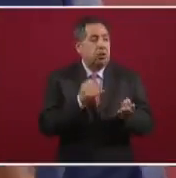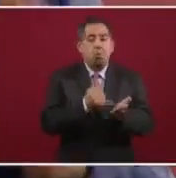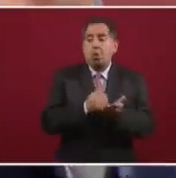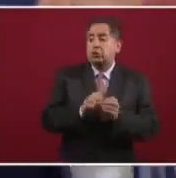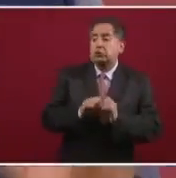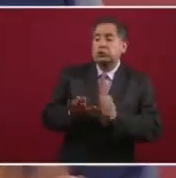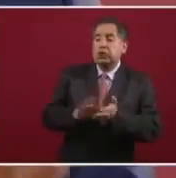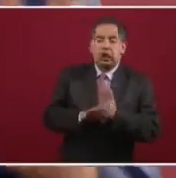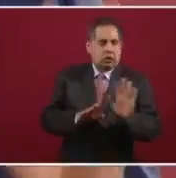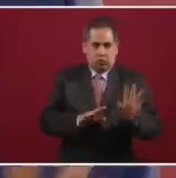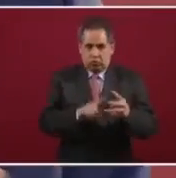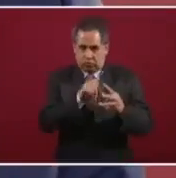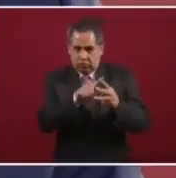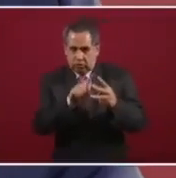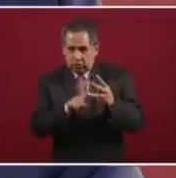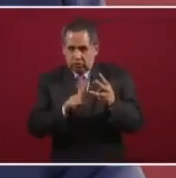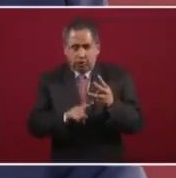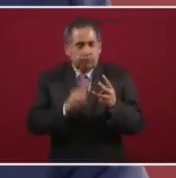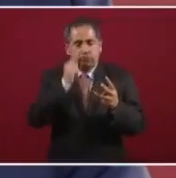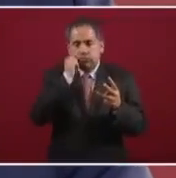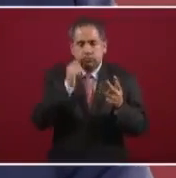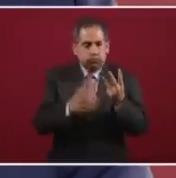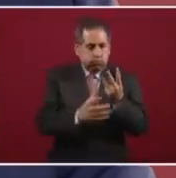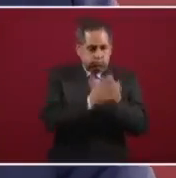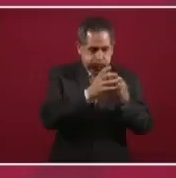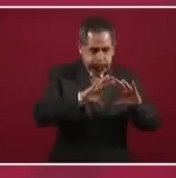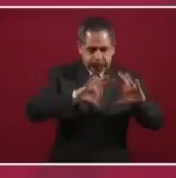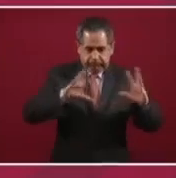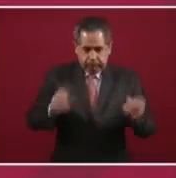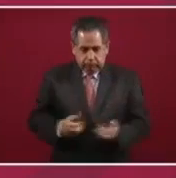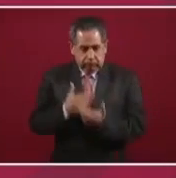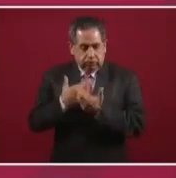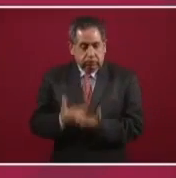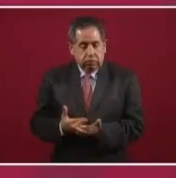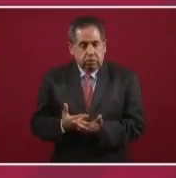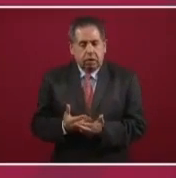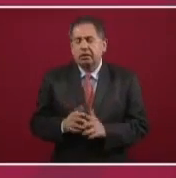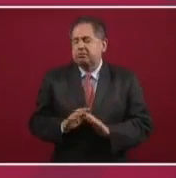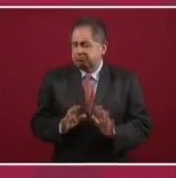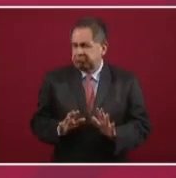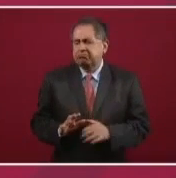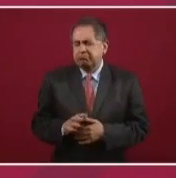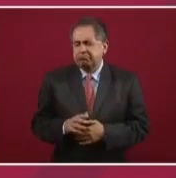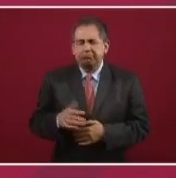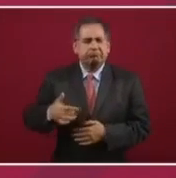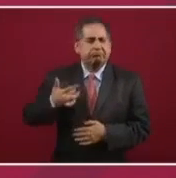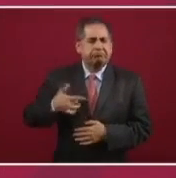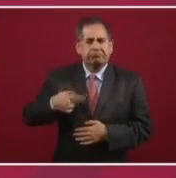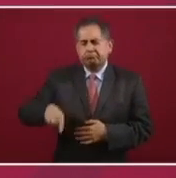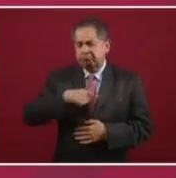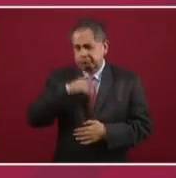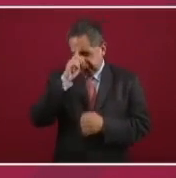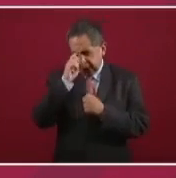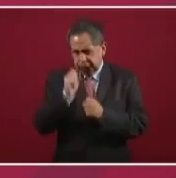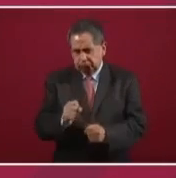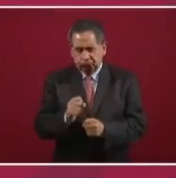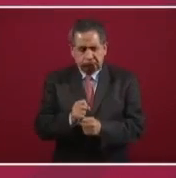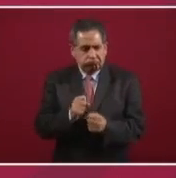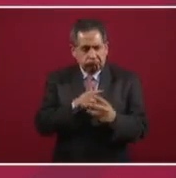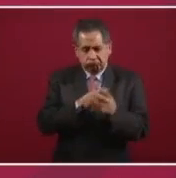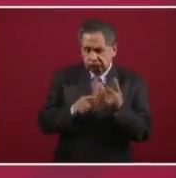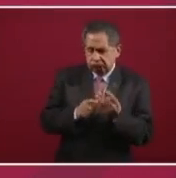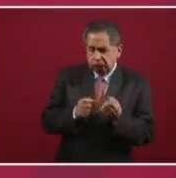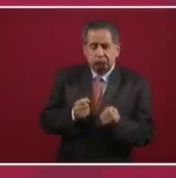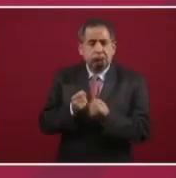independientemente de cuánto signifique, estamos seguros de que van a fortalecer